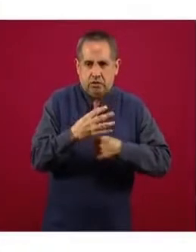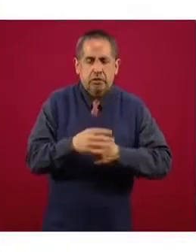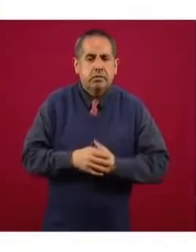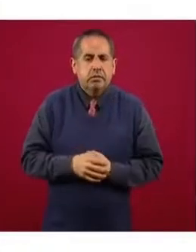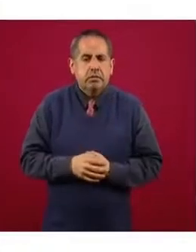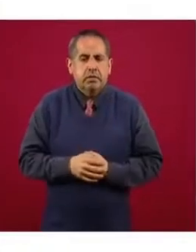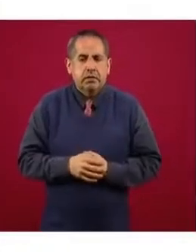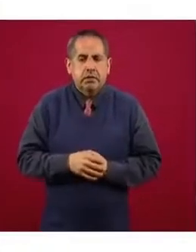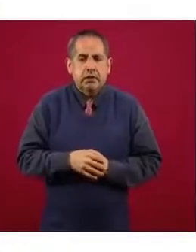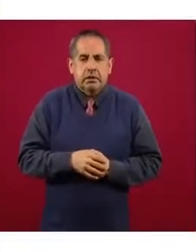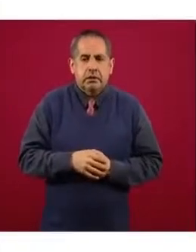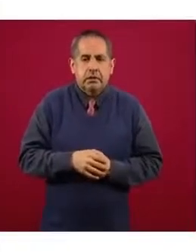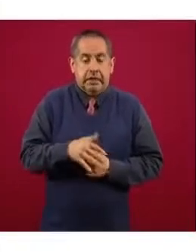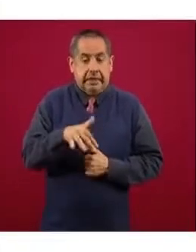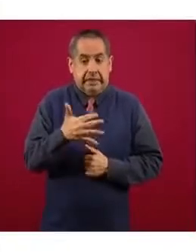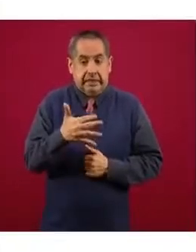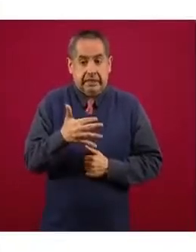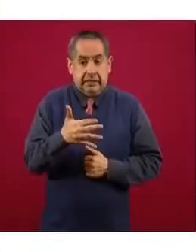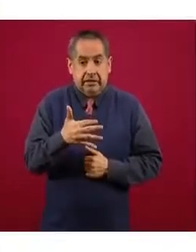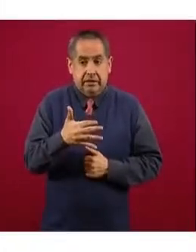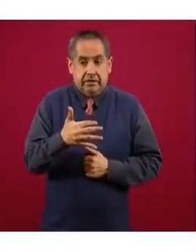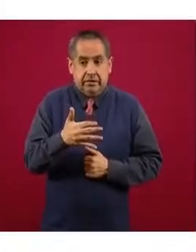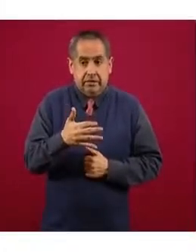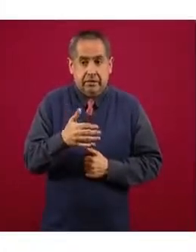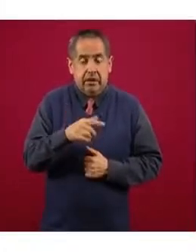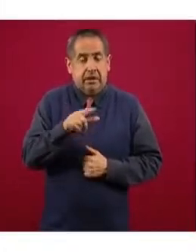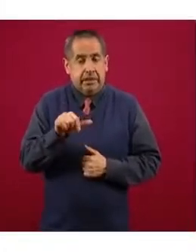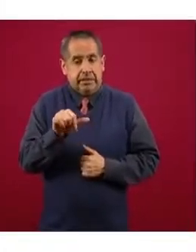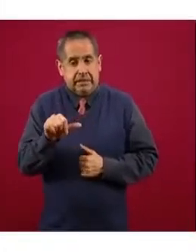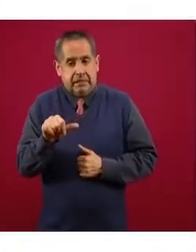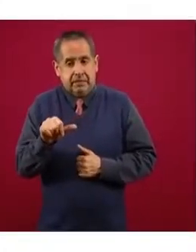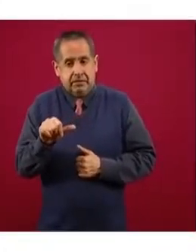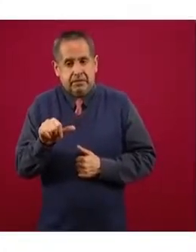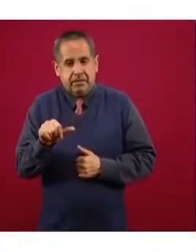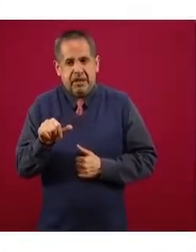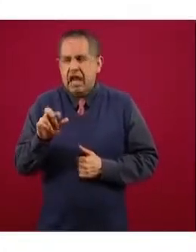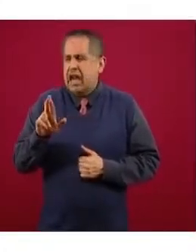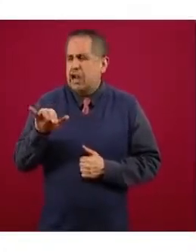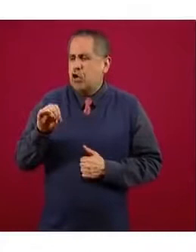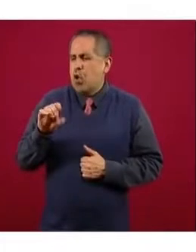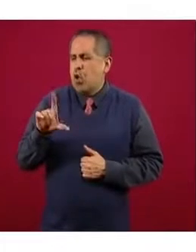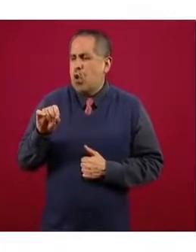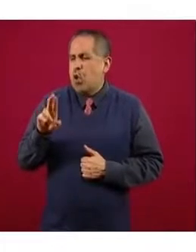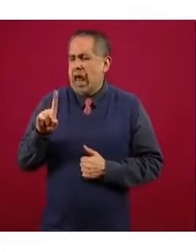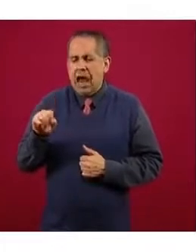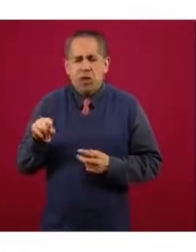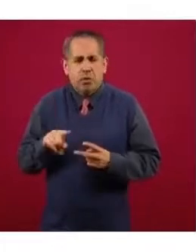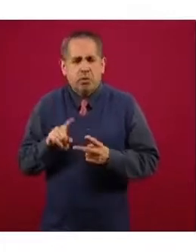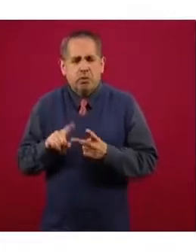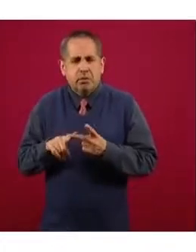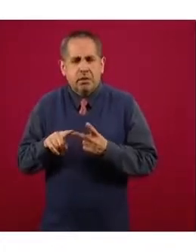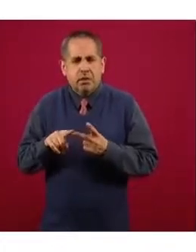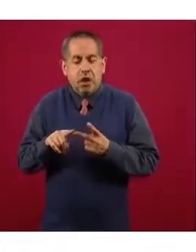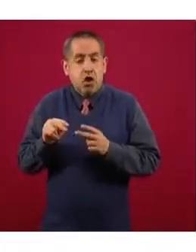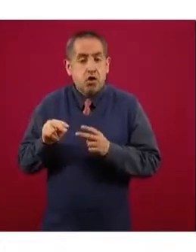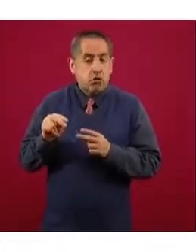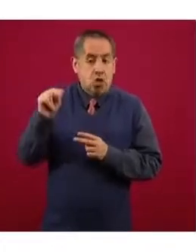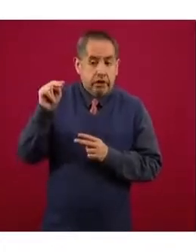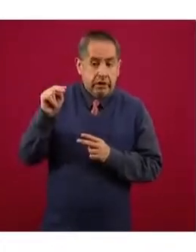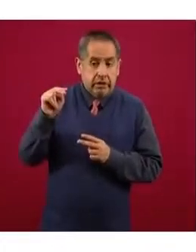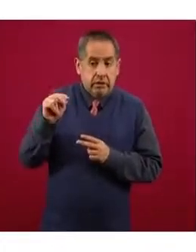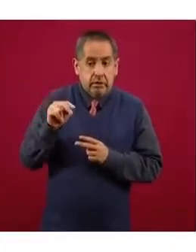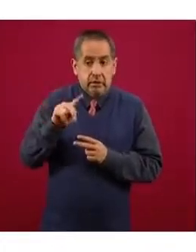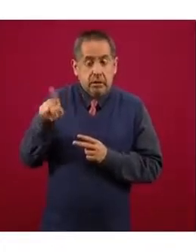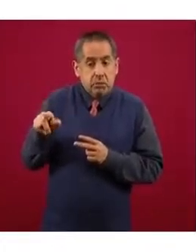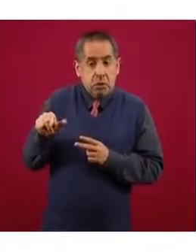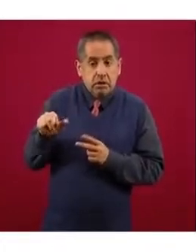15, 16, vean cómo San Luis Río Colorado concentra, luego disminuye, son municipios de la sierra, del norte sobre todo, luego